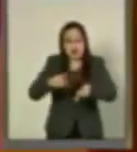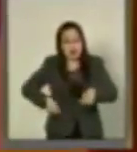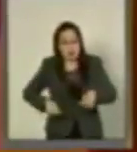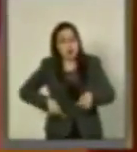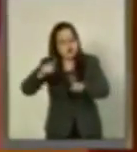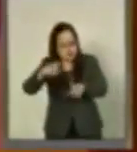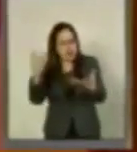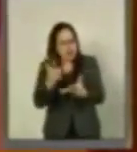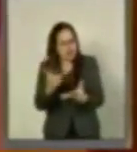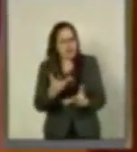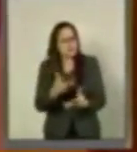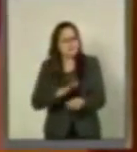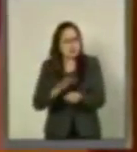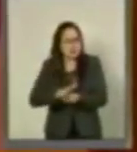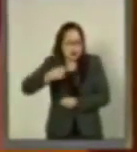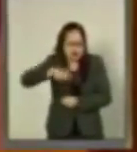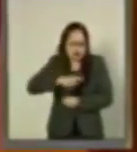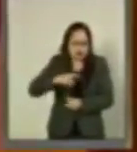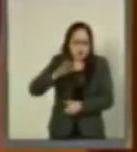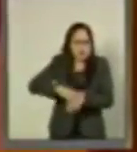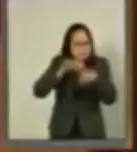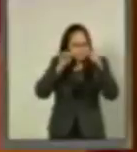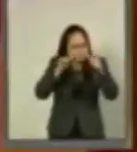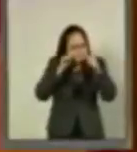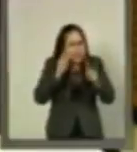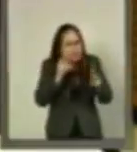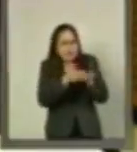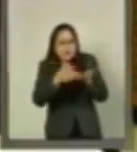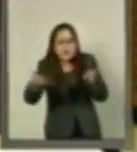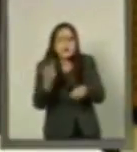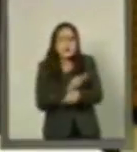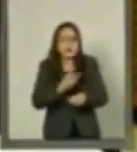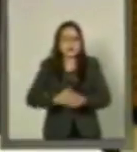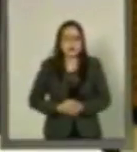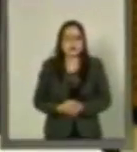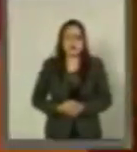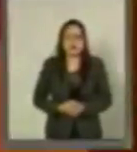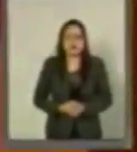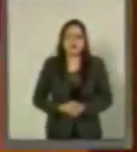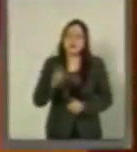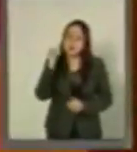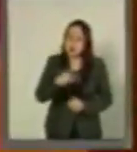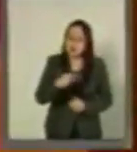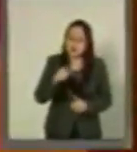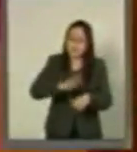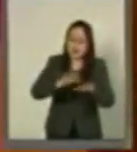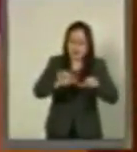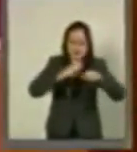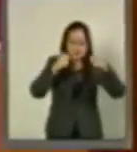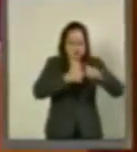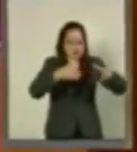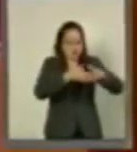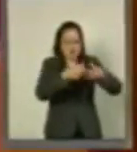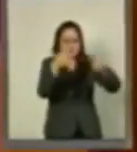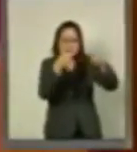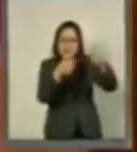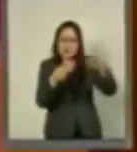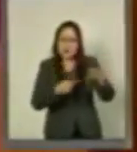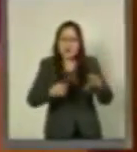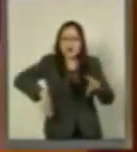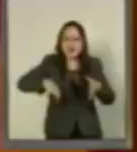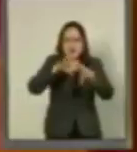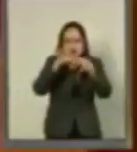hágala y por supuesto le daré seguimiento puntual. Y estas otras tantas organizaciones que usted refiere,